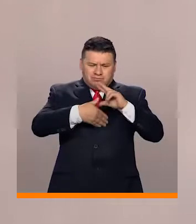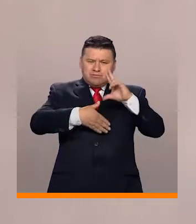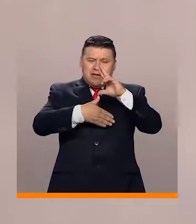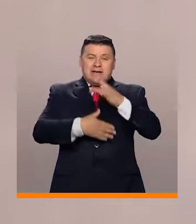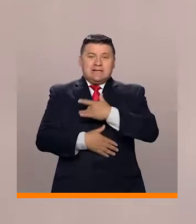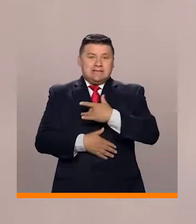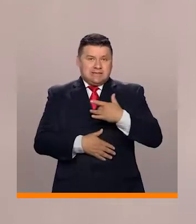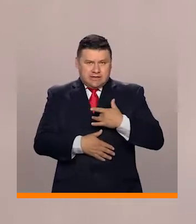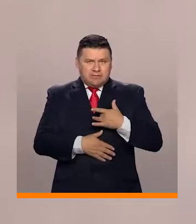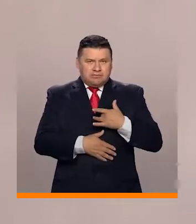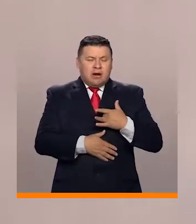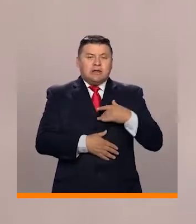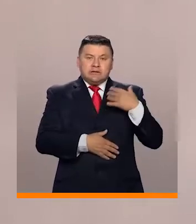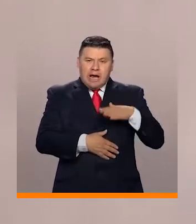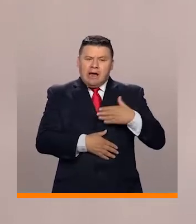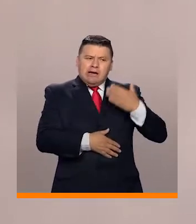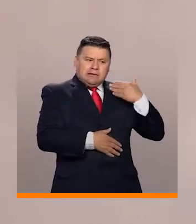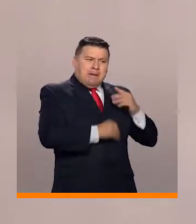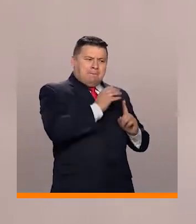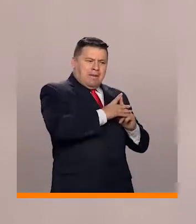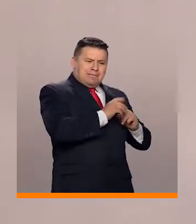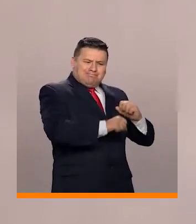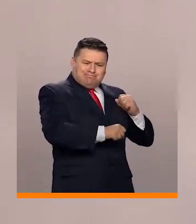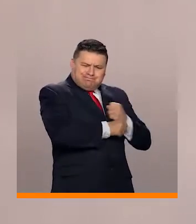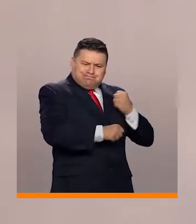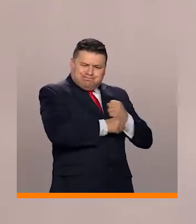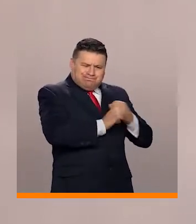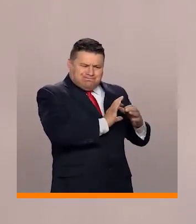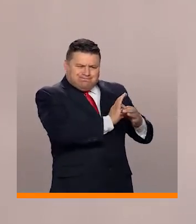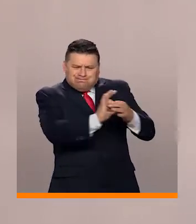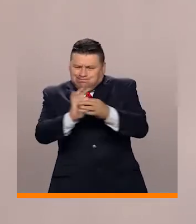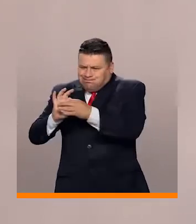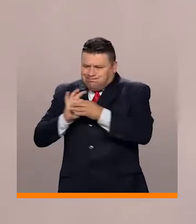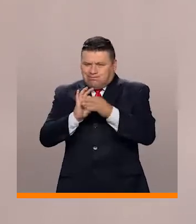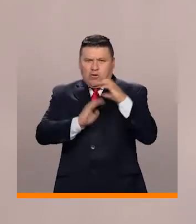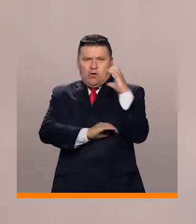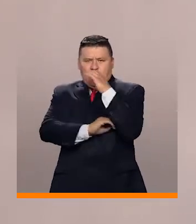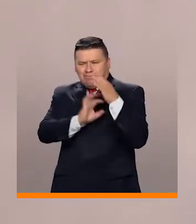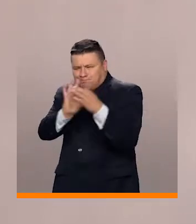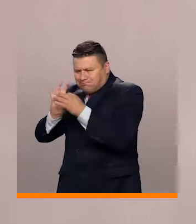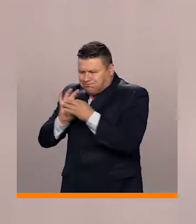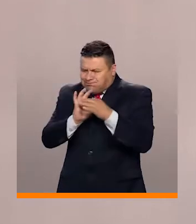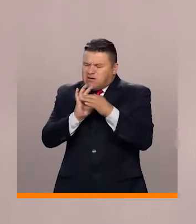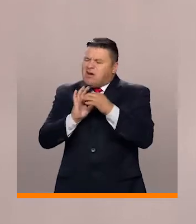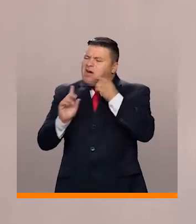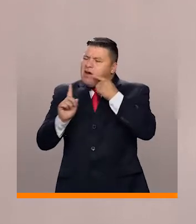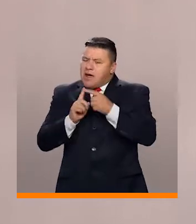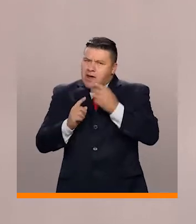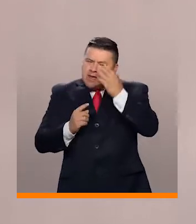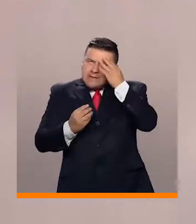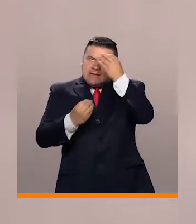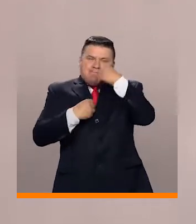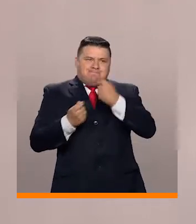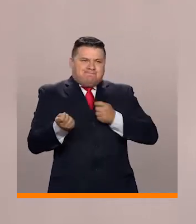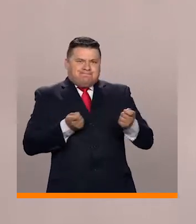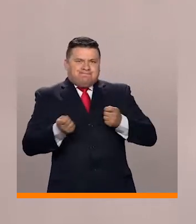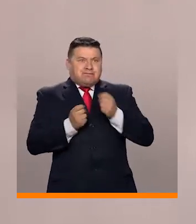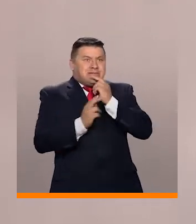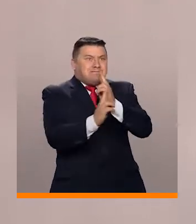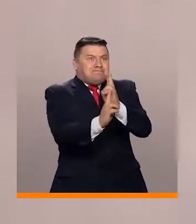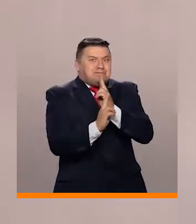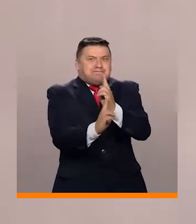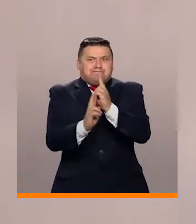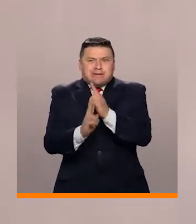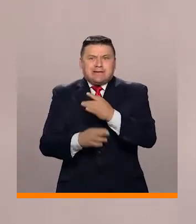Organización Mundial de la Salud, viene trabajando mano a mano con las autoridades de Colombia para prepararse y responder